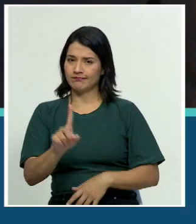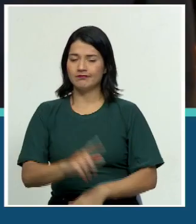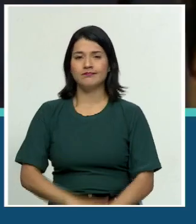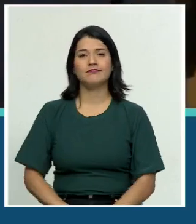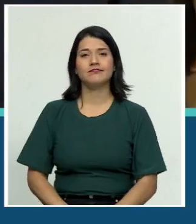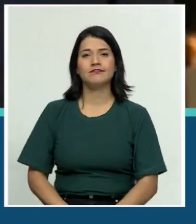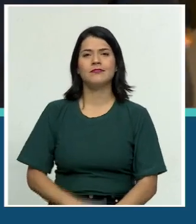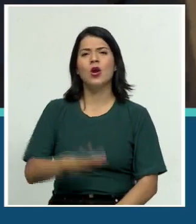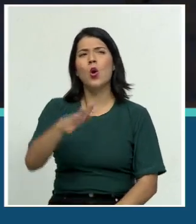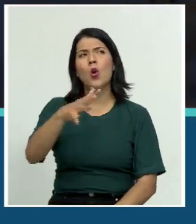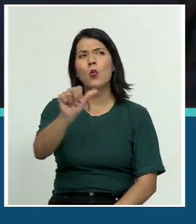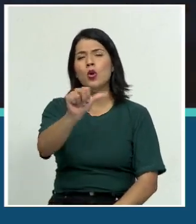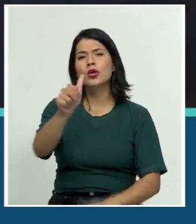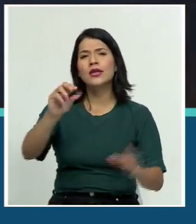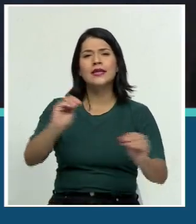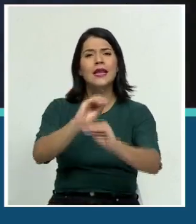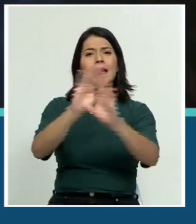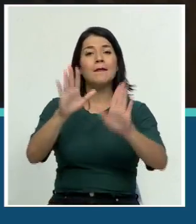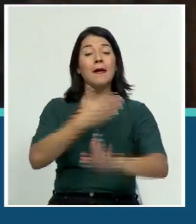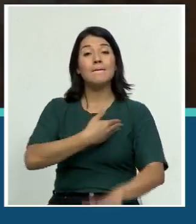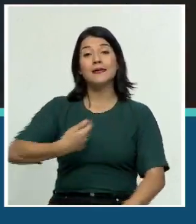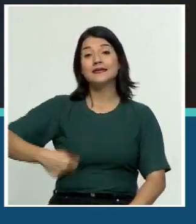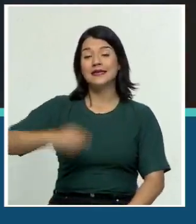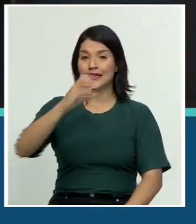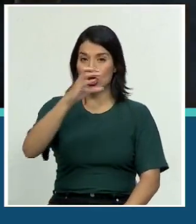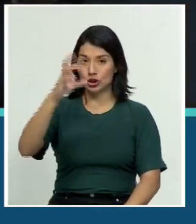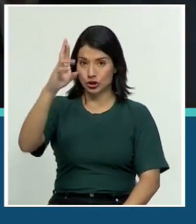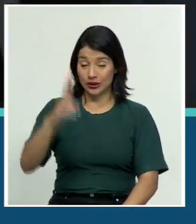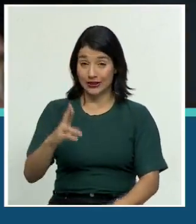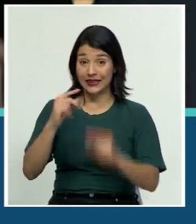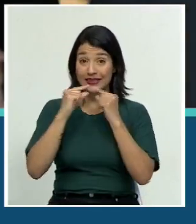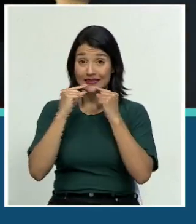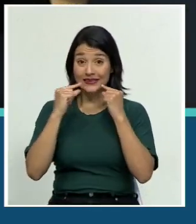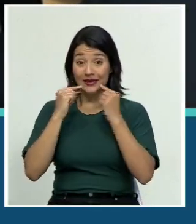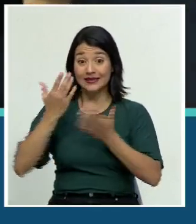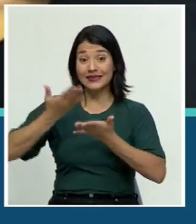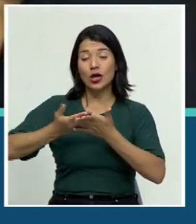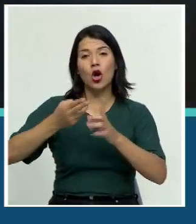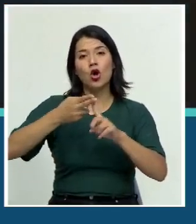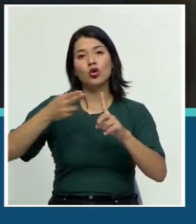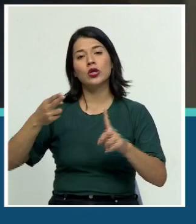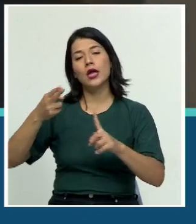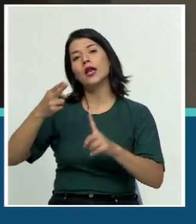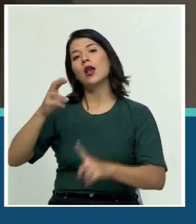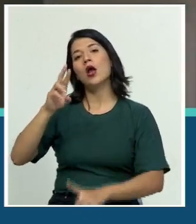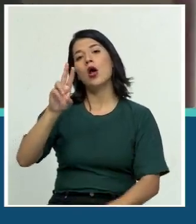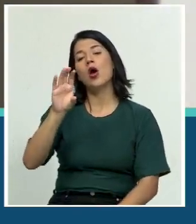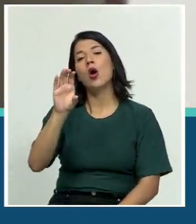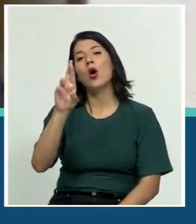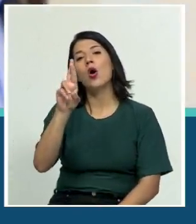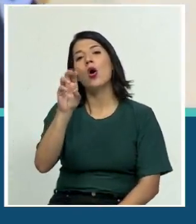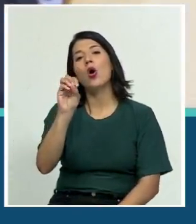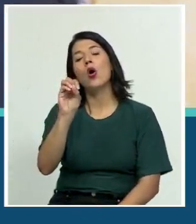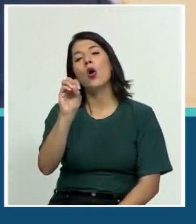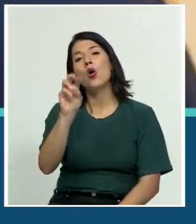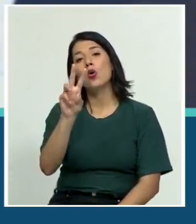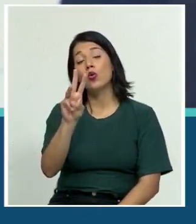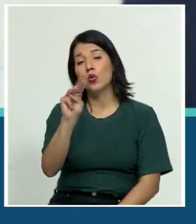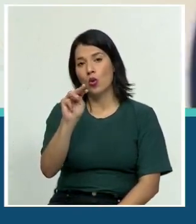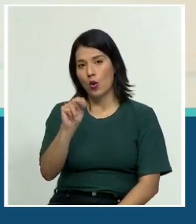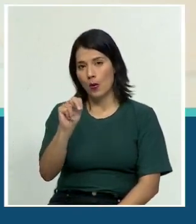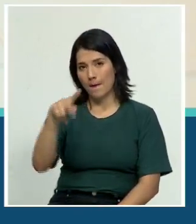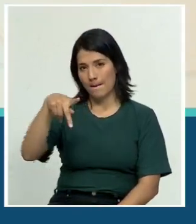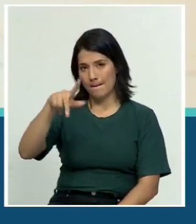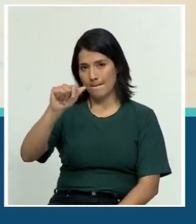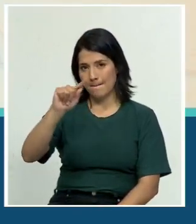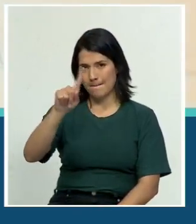A eso de las 10 de la mañana, el presidente de la República, Rodrigo Chávez, llegó al Hotel Crown Plaza para reunirse con los representantes del